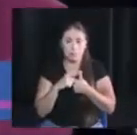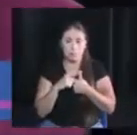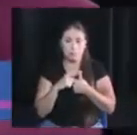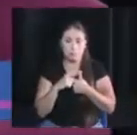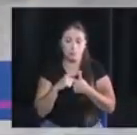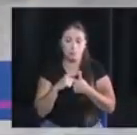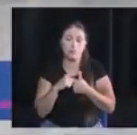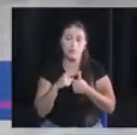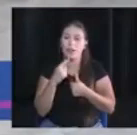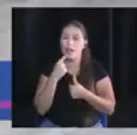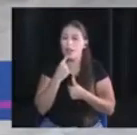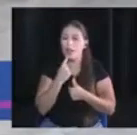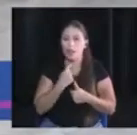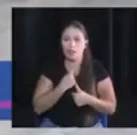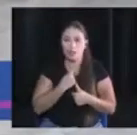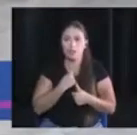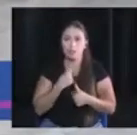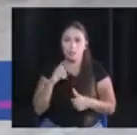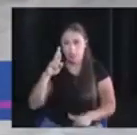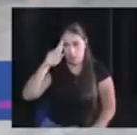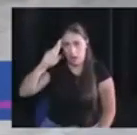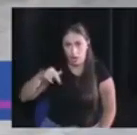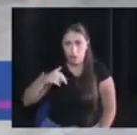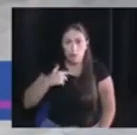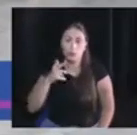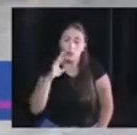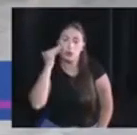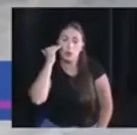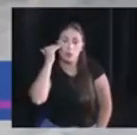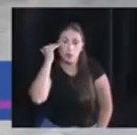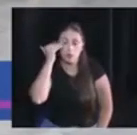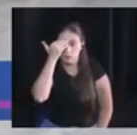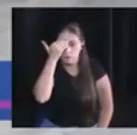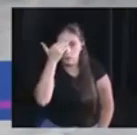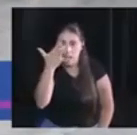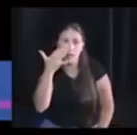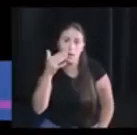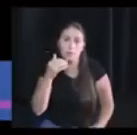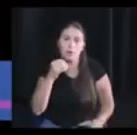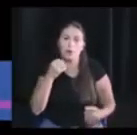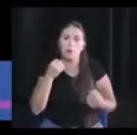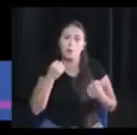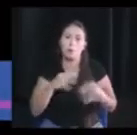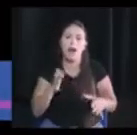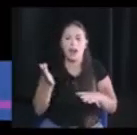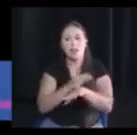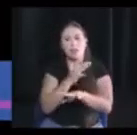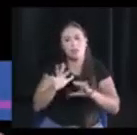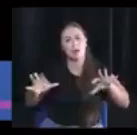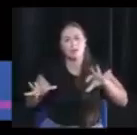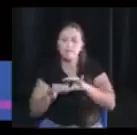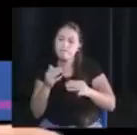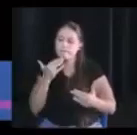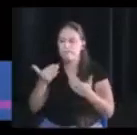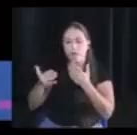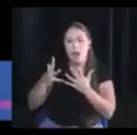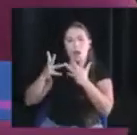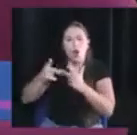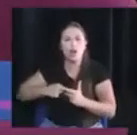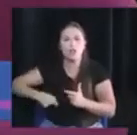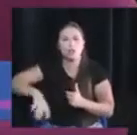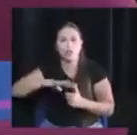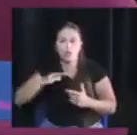nos dicen que, con bastante razón, que el Frente Amplio perdió diálogo con los movimientos sociales. Por ejemplo, tomemos